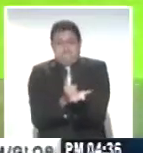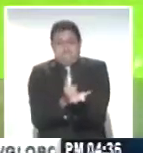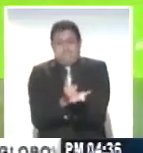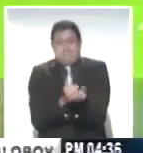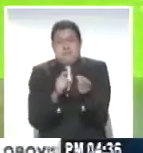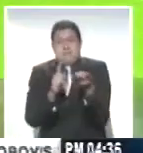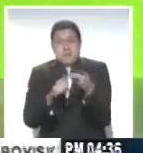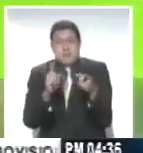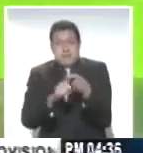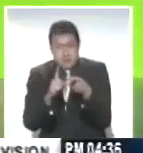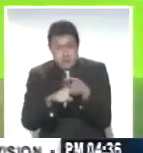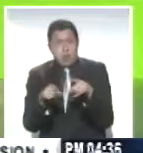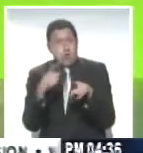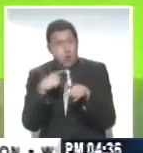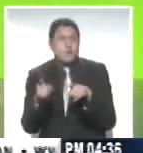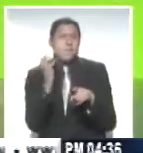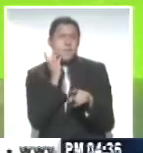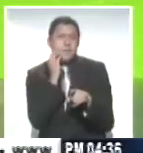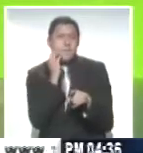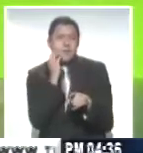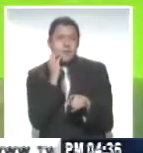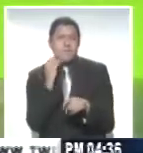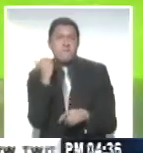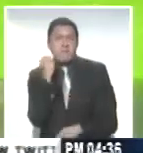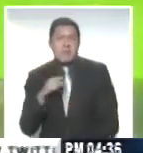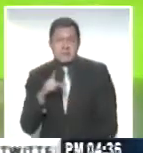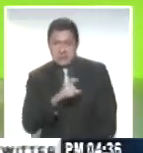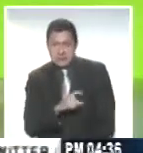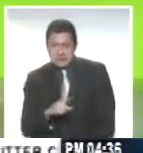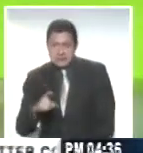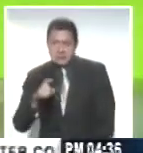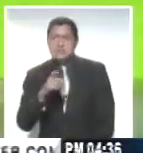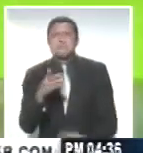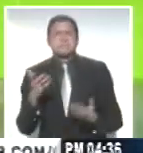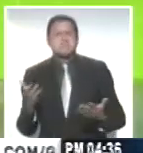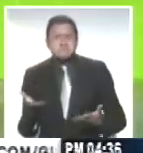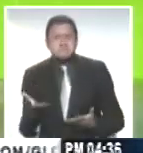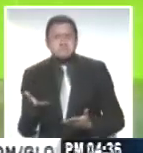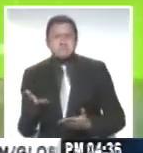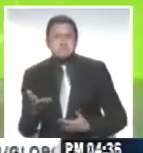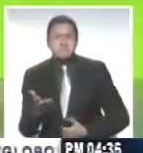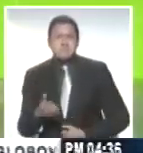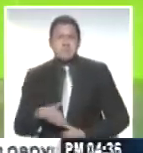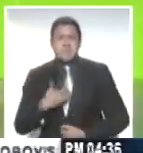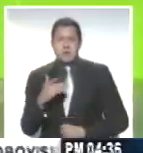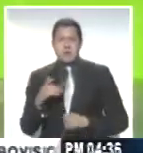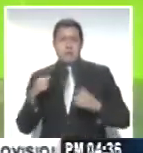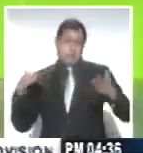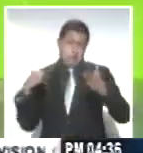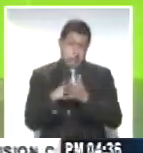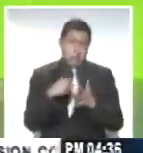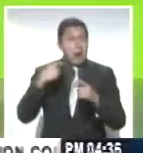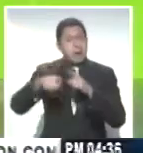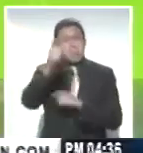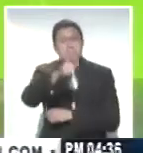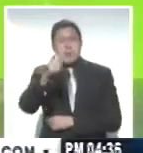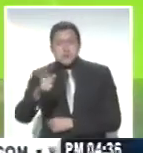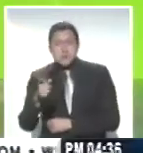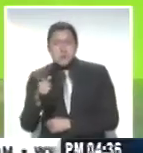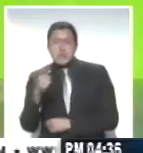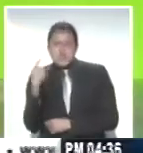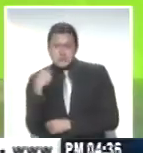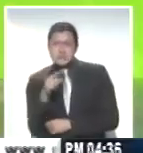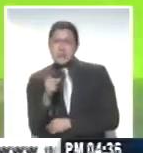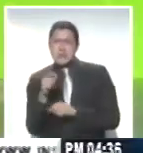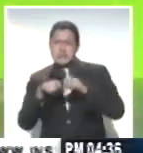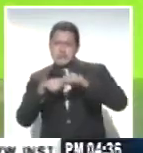Igualmente tenemos patologías bacterianas, igual también puede ser traumática, aquellos pacientes que han